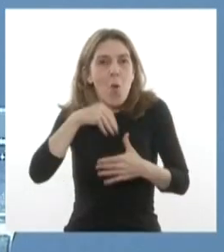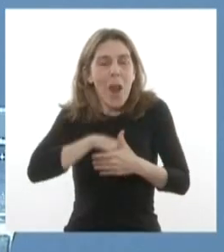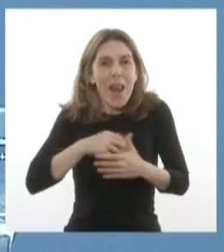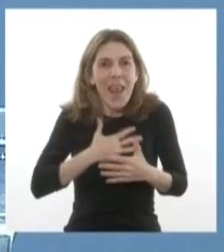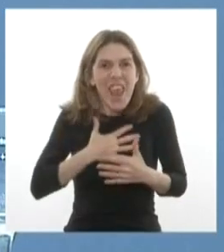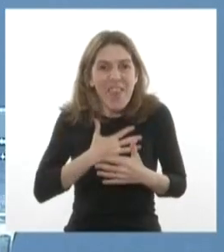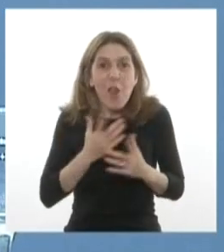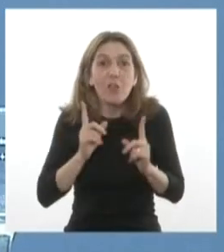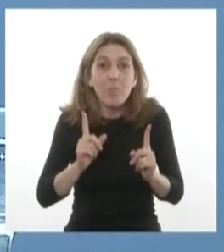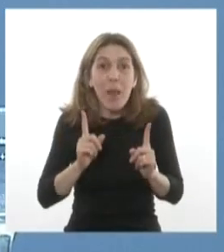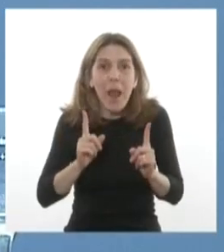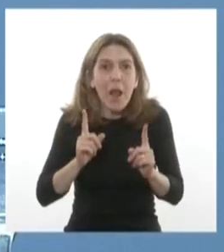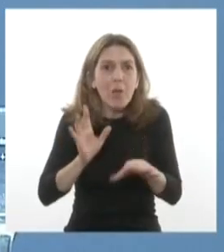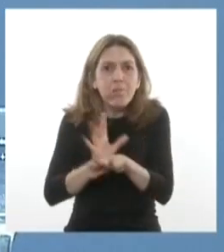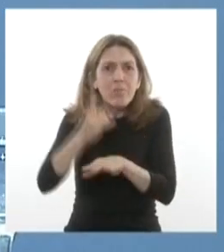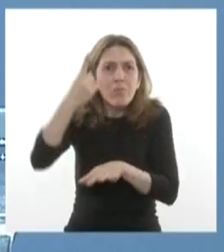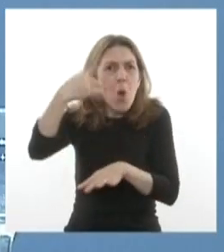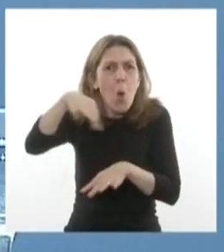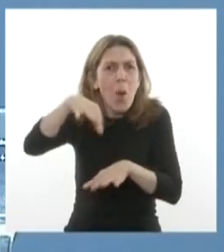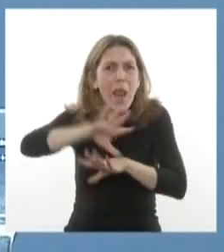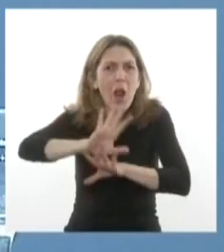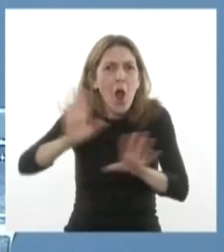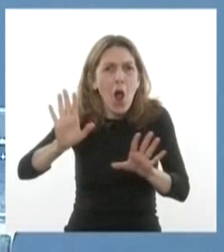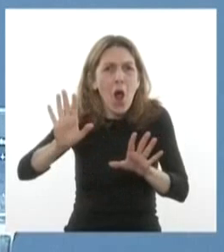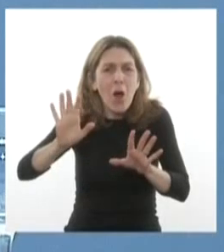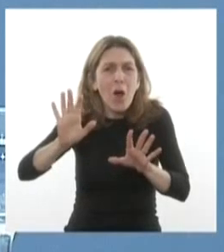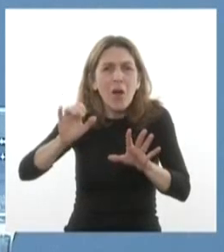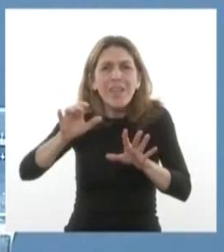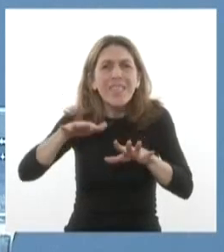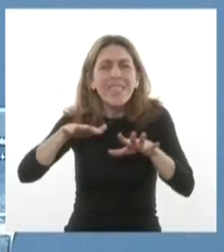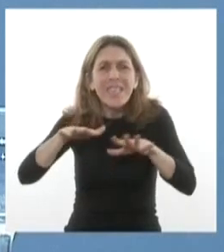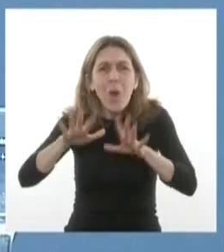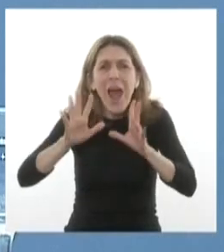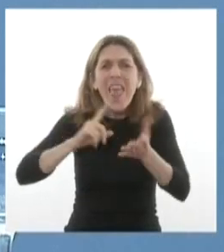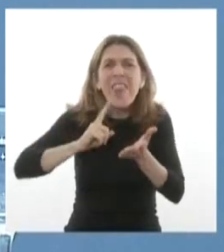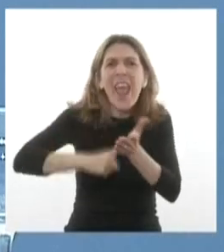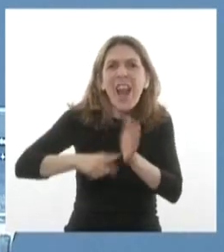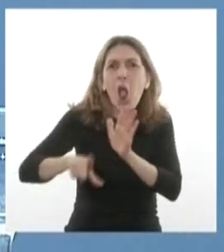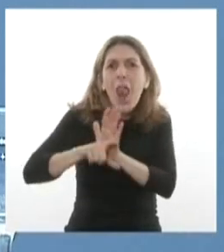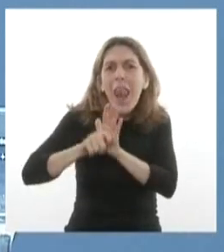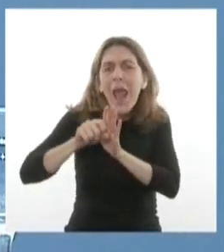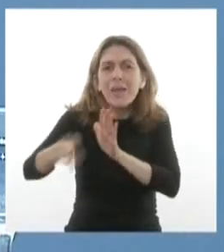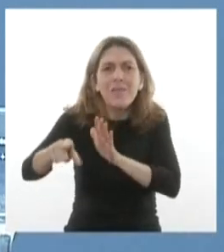pero que son momentos únicos para la vida de muchas personas, únicos.